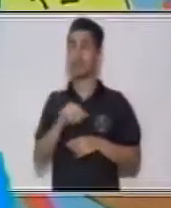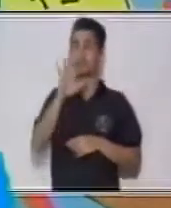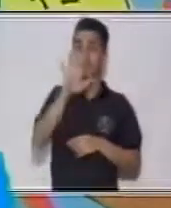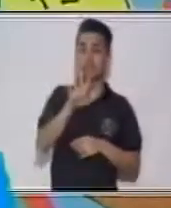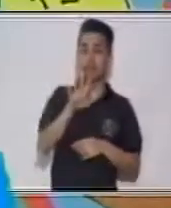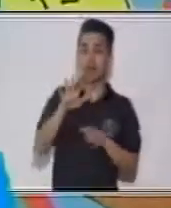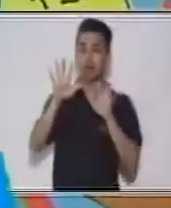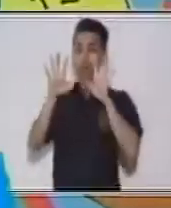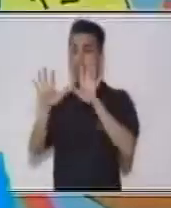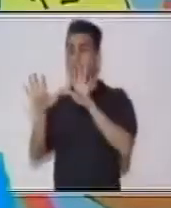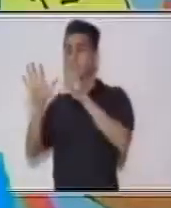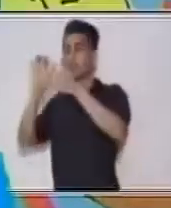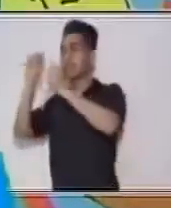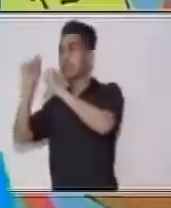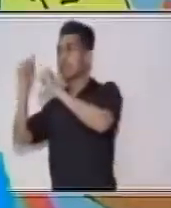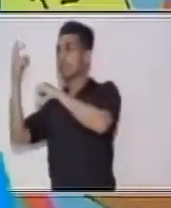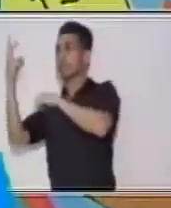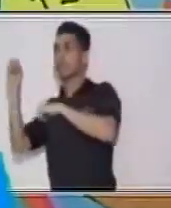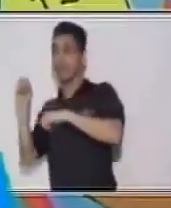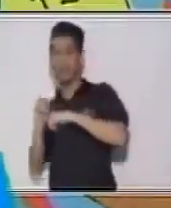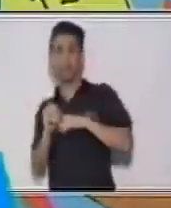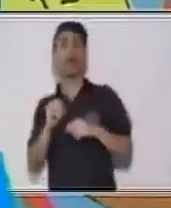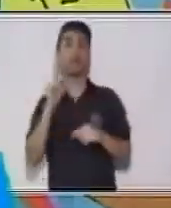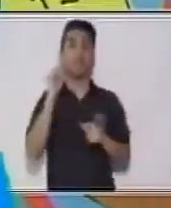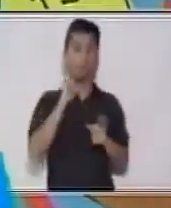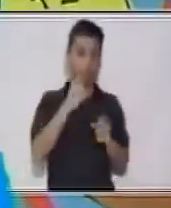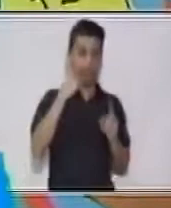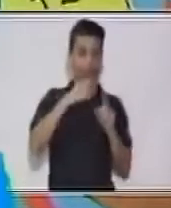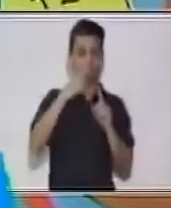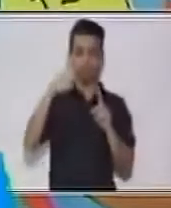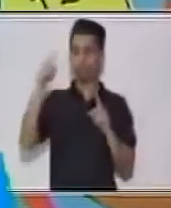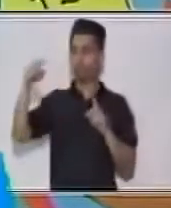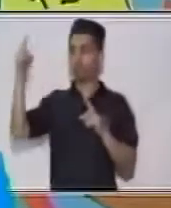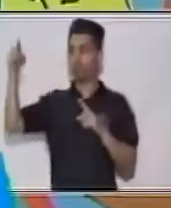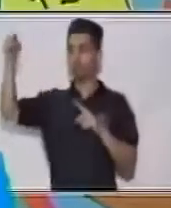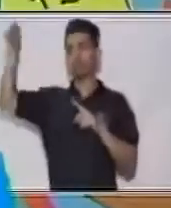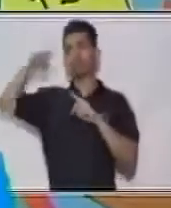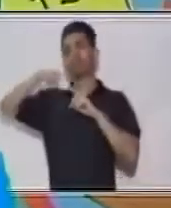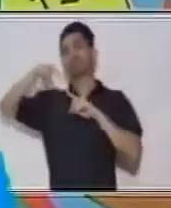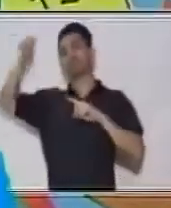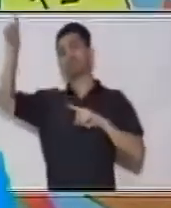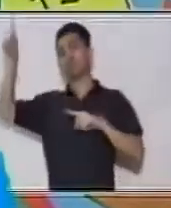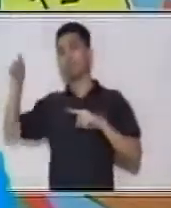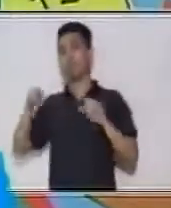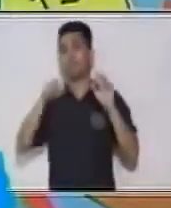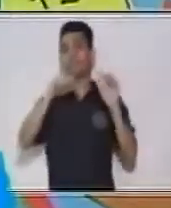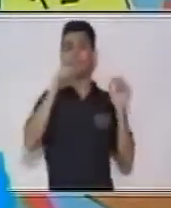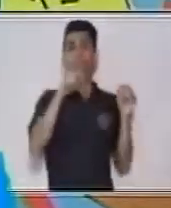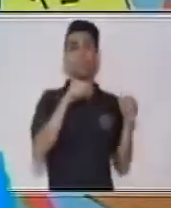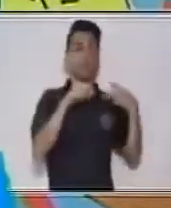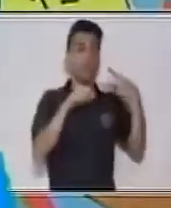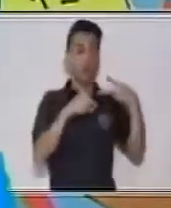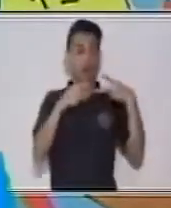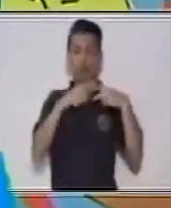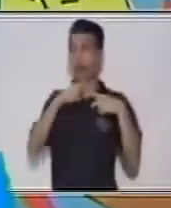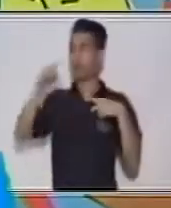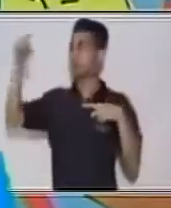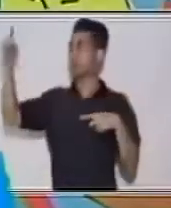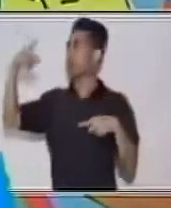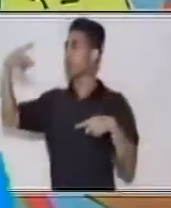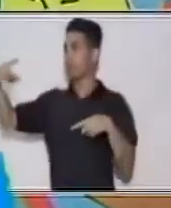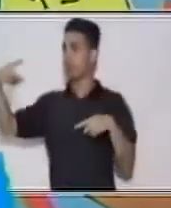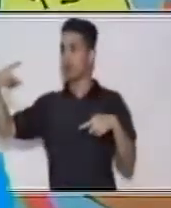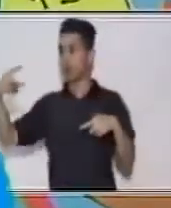15 20 hay una sucesión hacia arriba del menor al mayor ahora si por